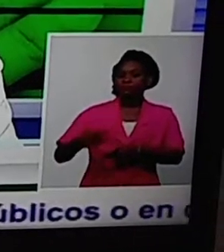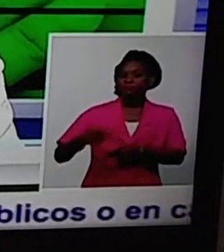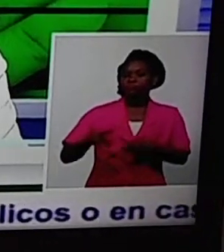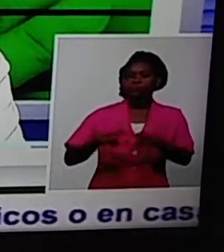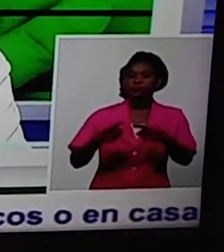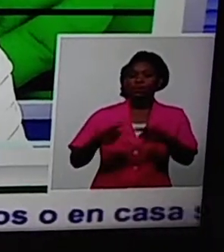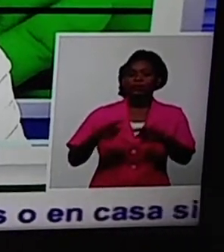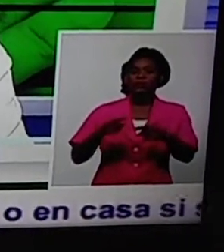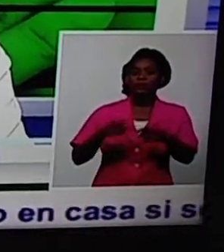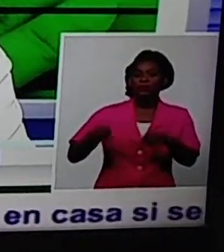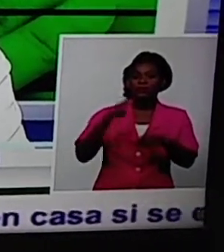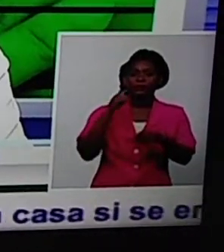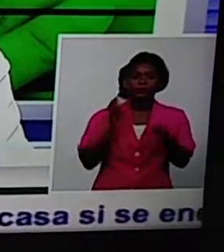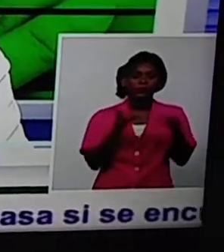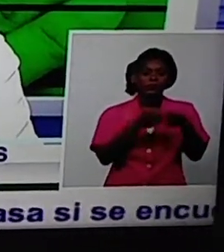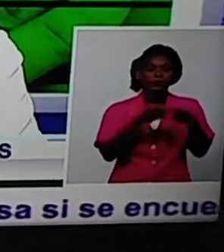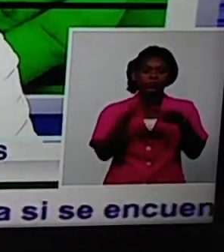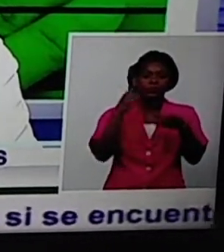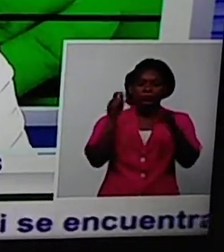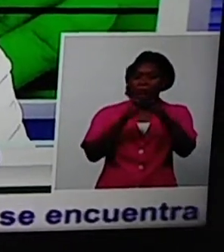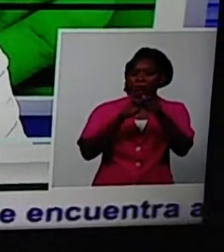de mayo